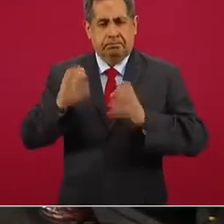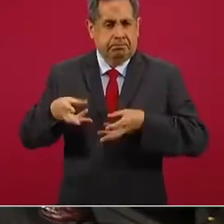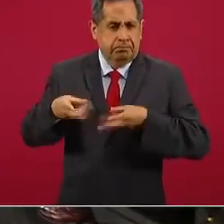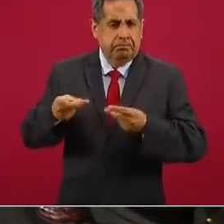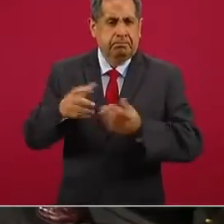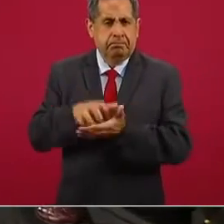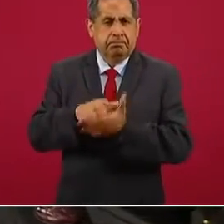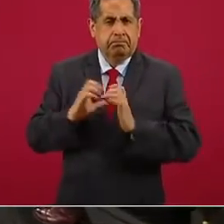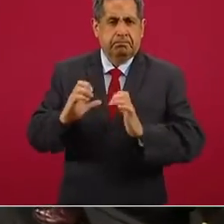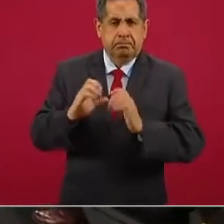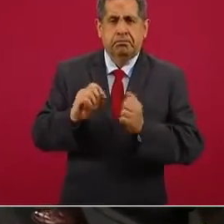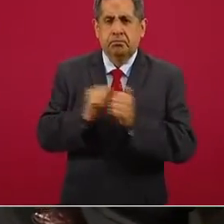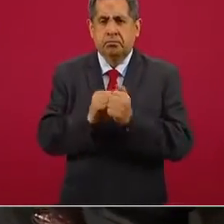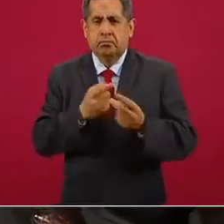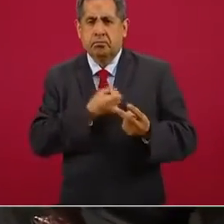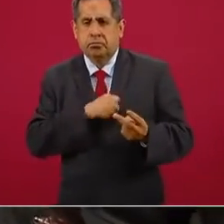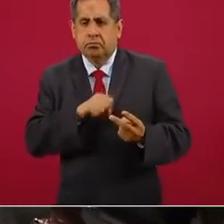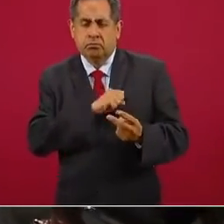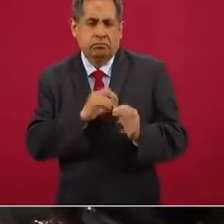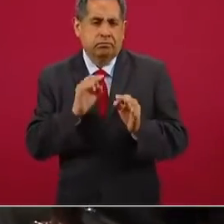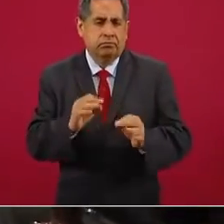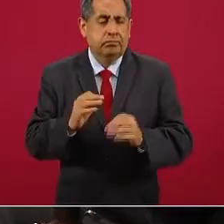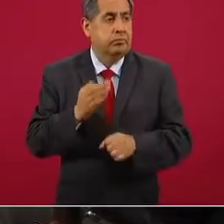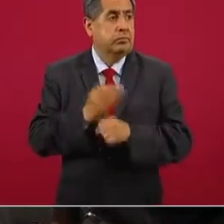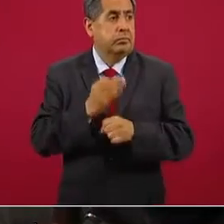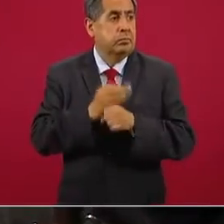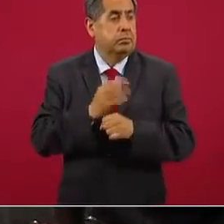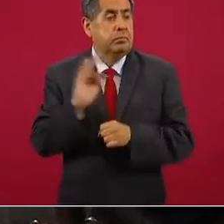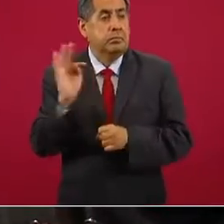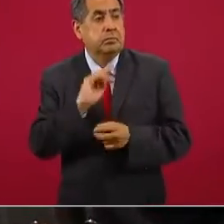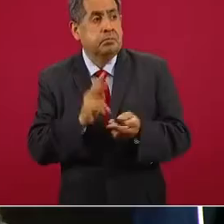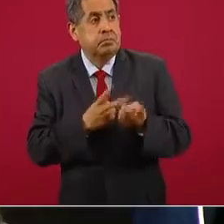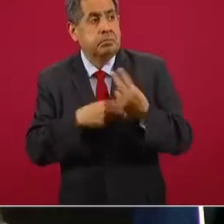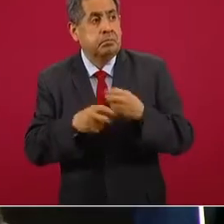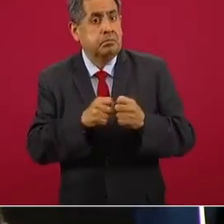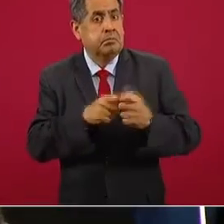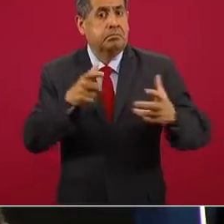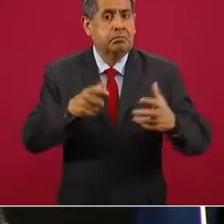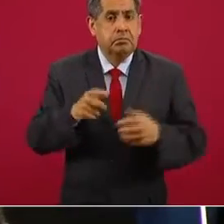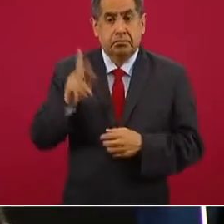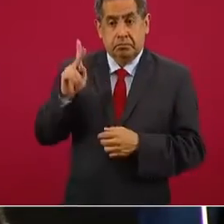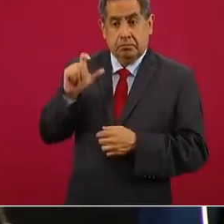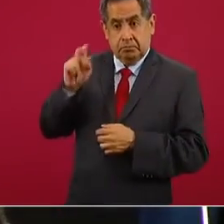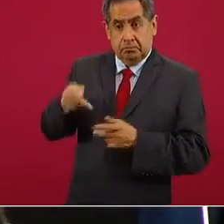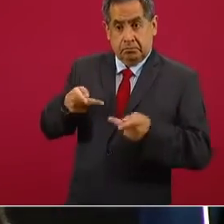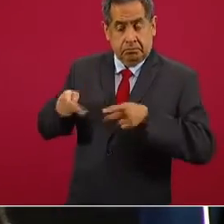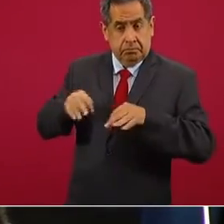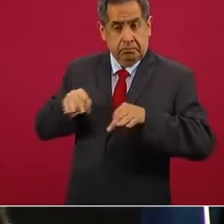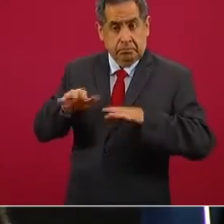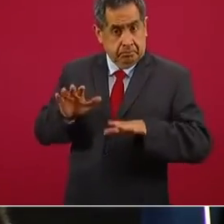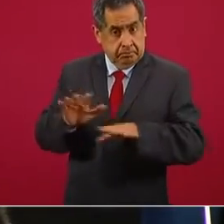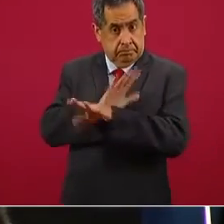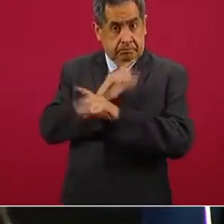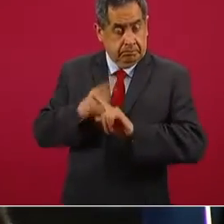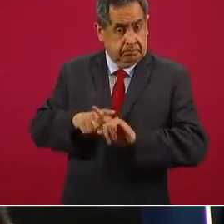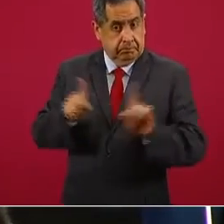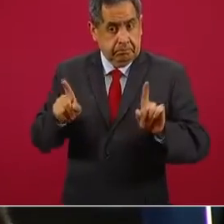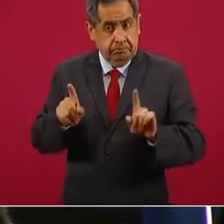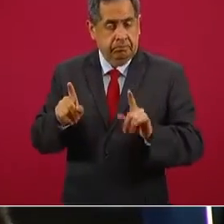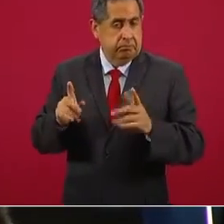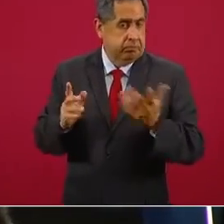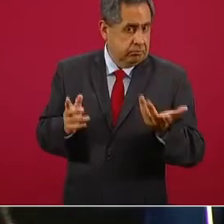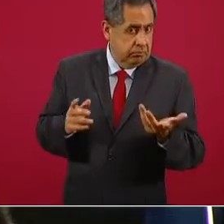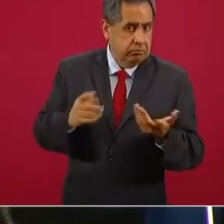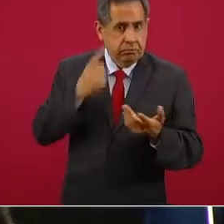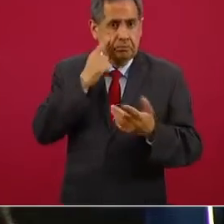la salud de los mexicanos, si ante esta amenaza de rebrote va a cambiar la estrategia del gobierno de México para atender